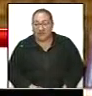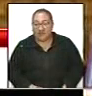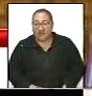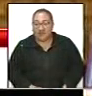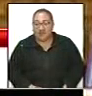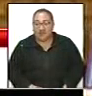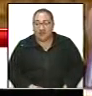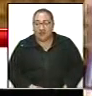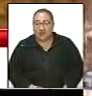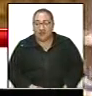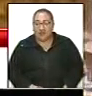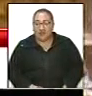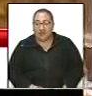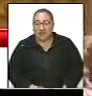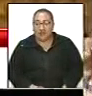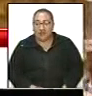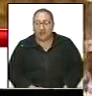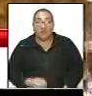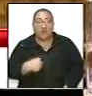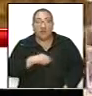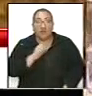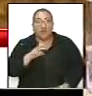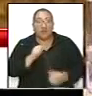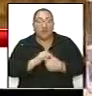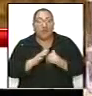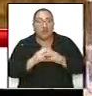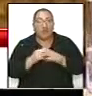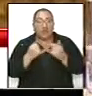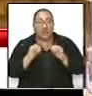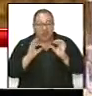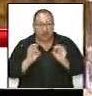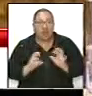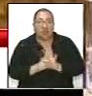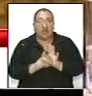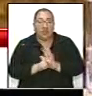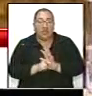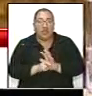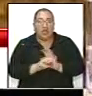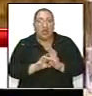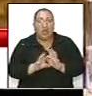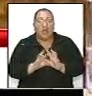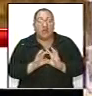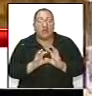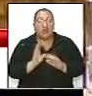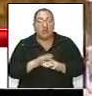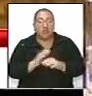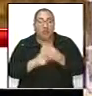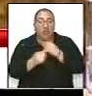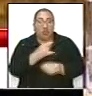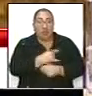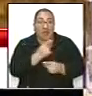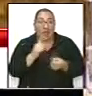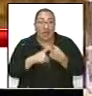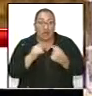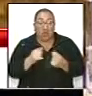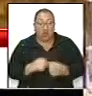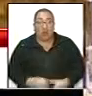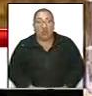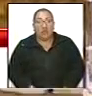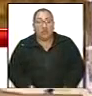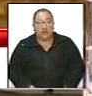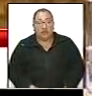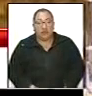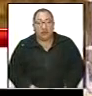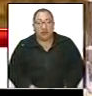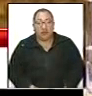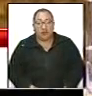que nosotros hemos denominado el combate a la informalidad e ilegalidad en el sistema universitario. Hasta el momento hemos